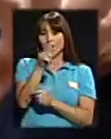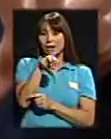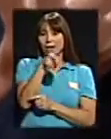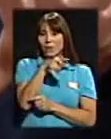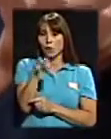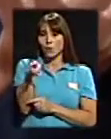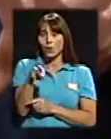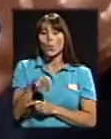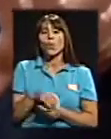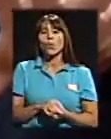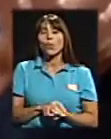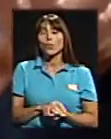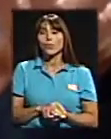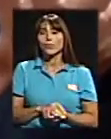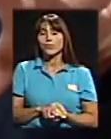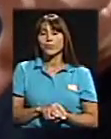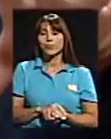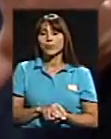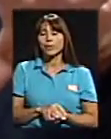no tiene